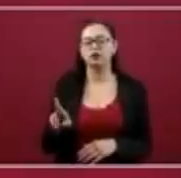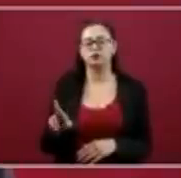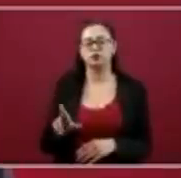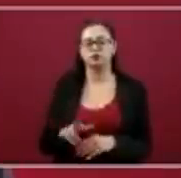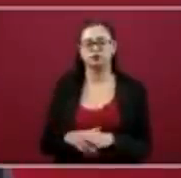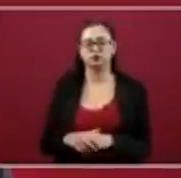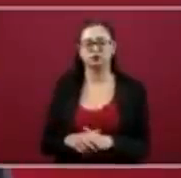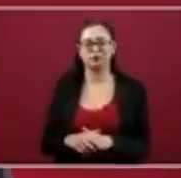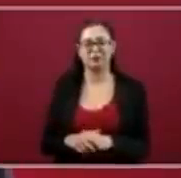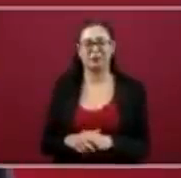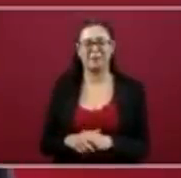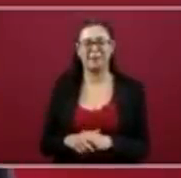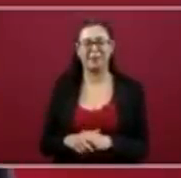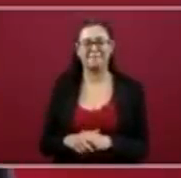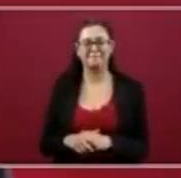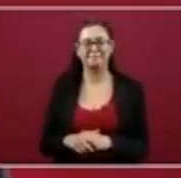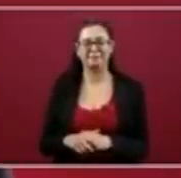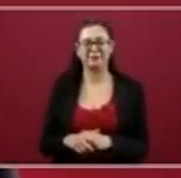era